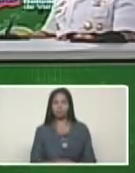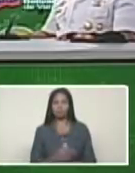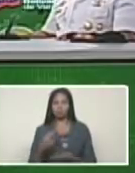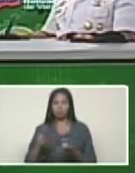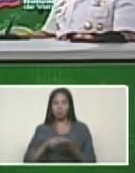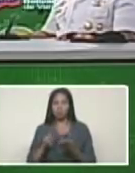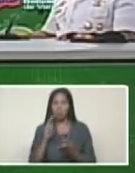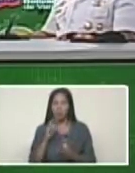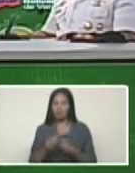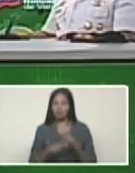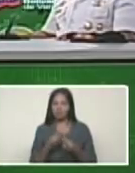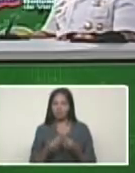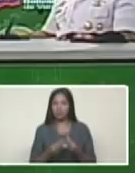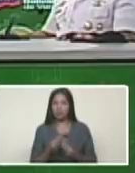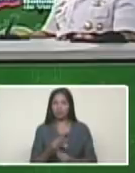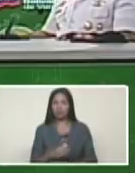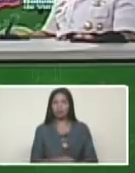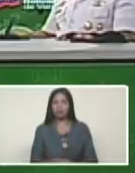retomemos